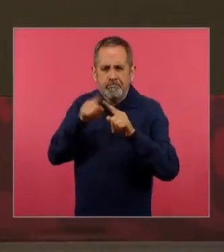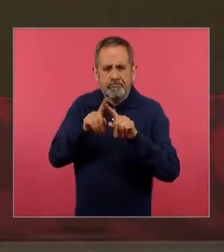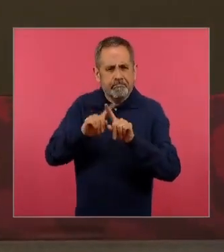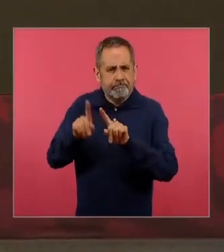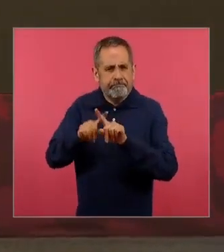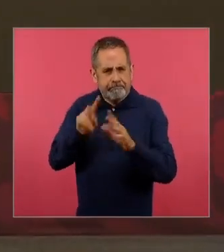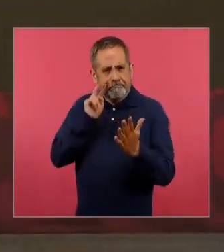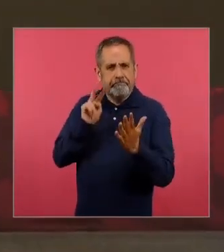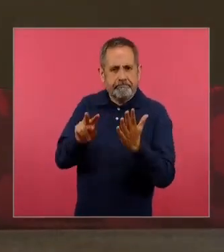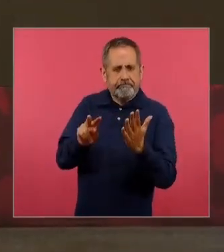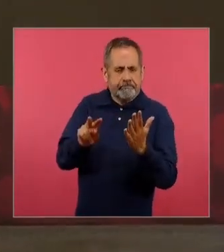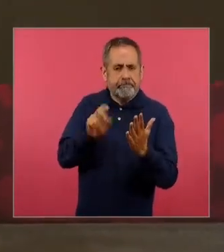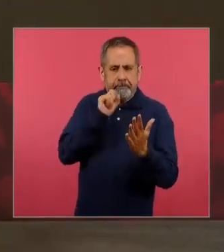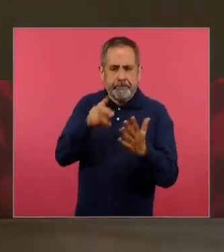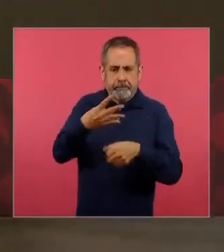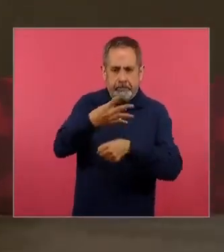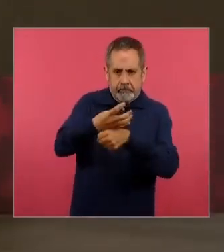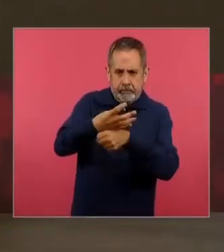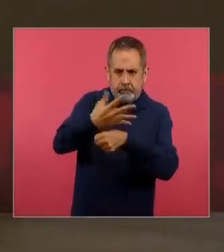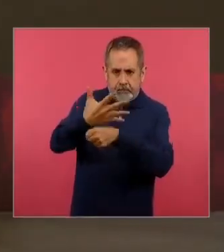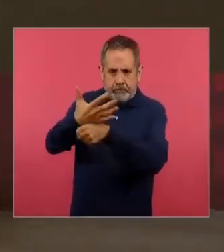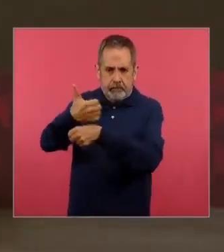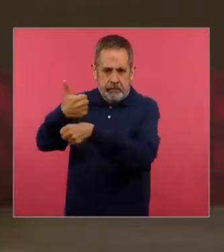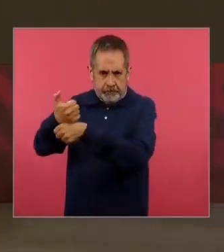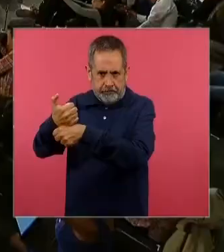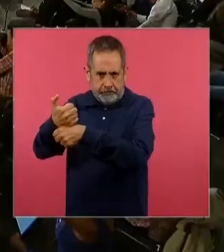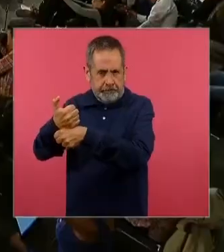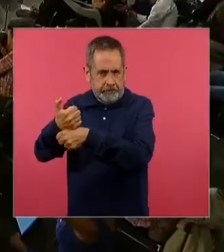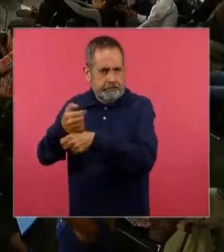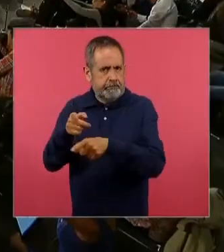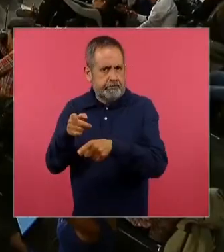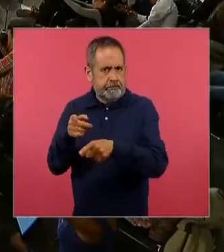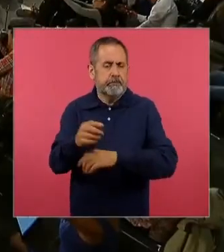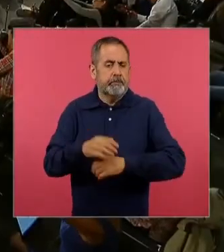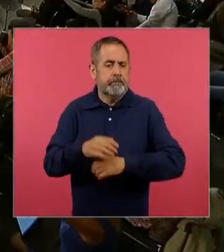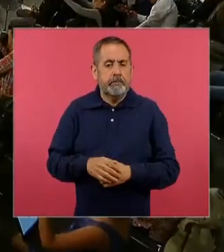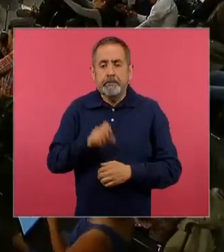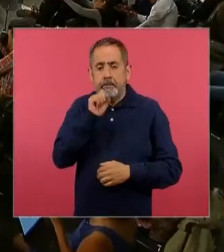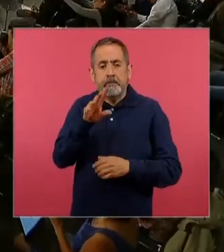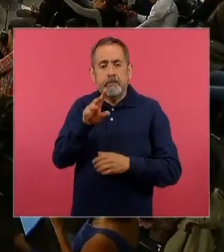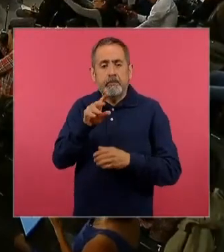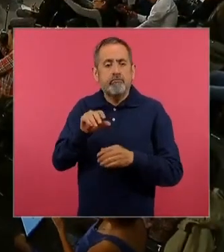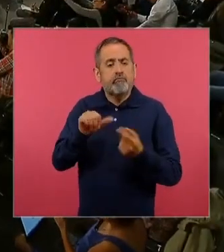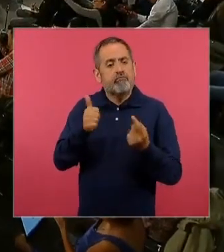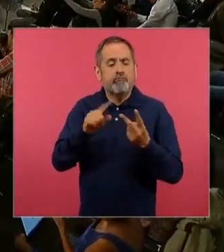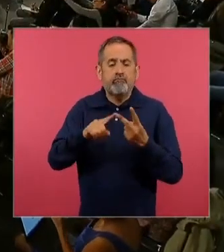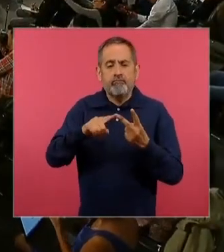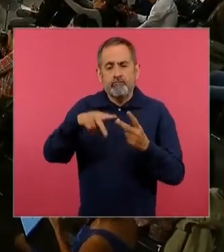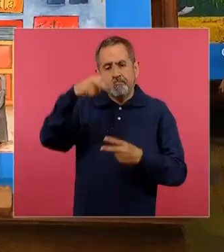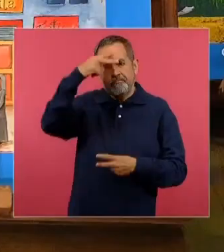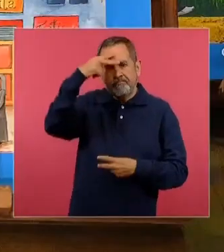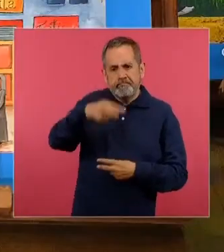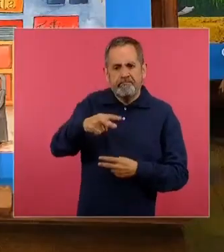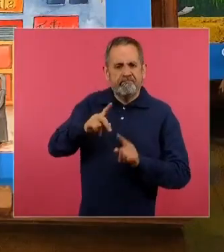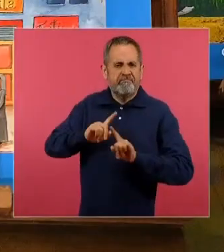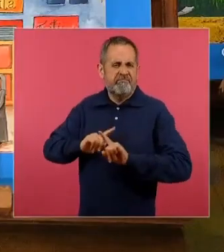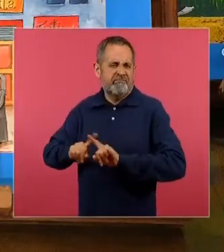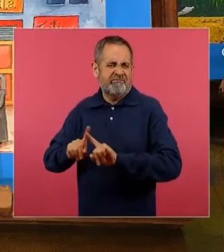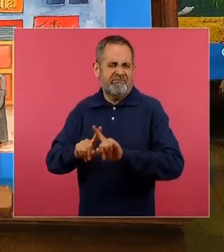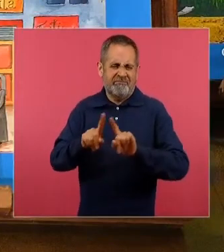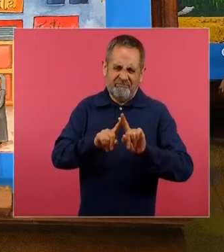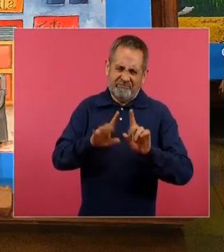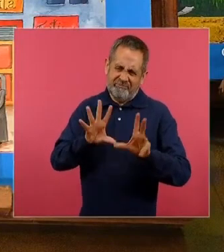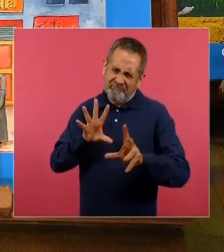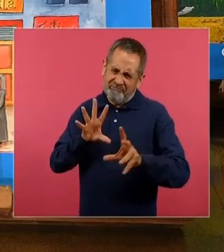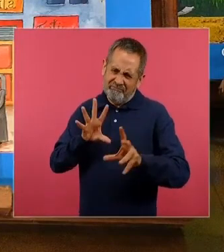recibirán también cuarto, quinto y sexto. Así como un libro de México, Grandeza y Diversidad, donde se narra